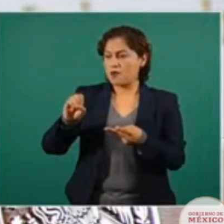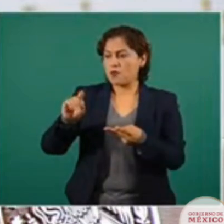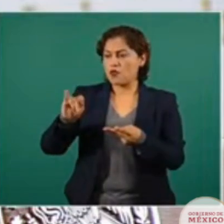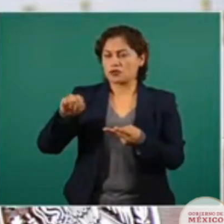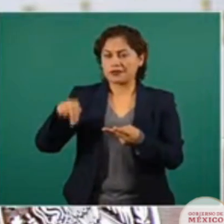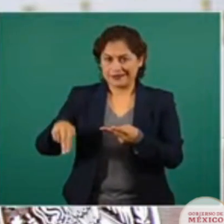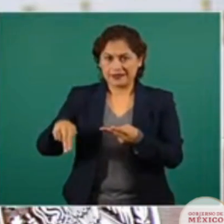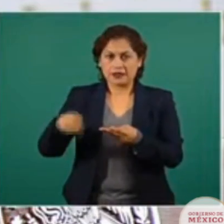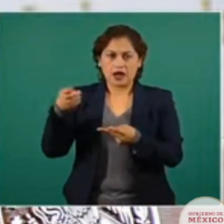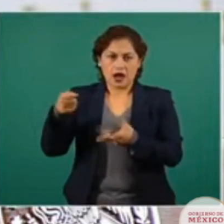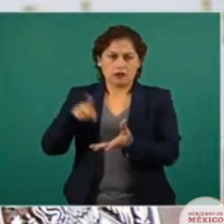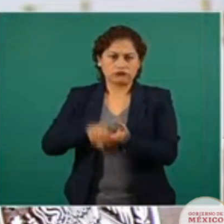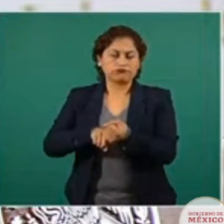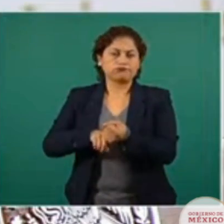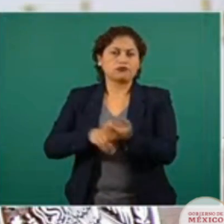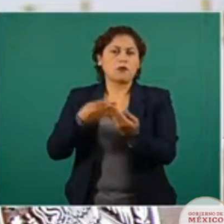de Santander,